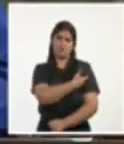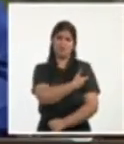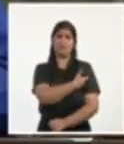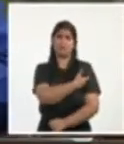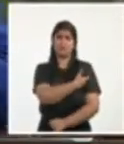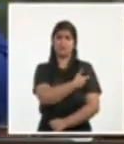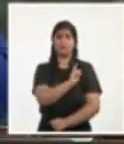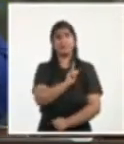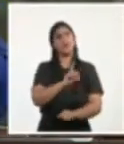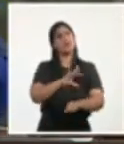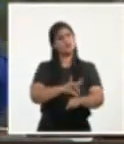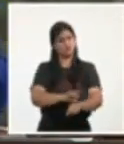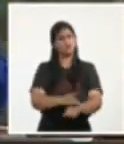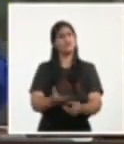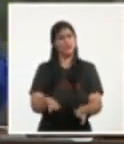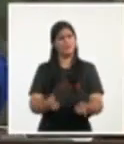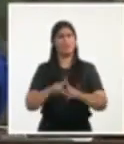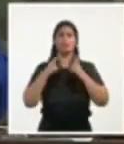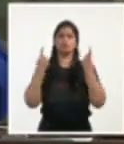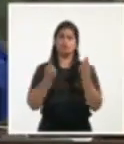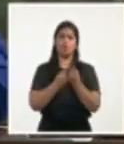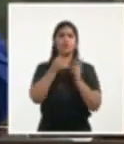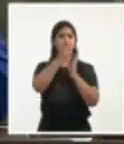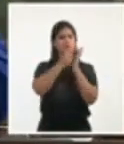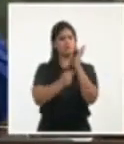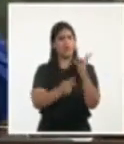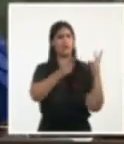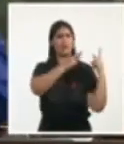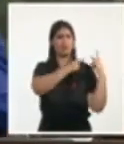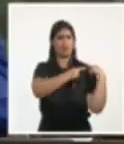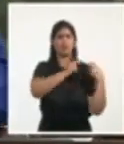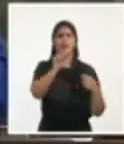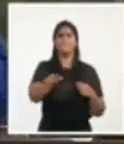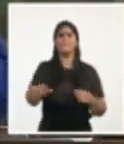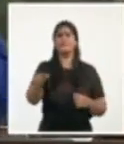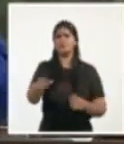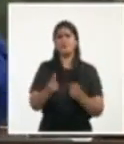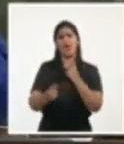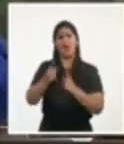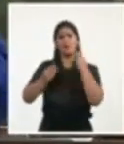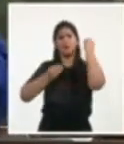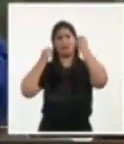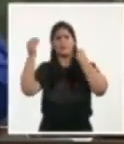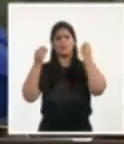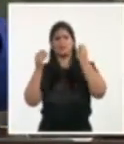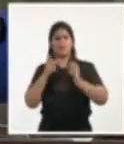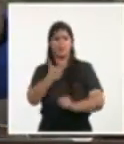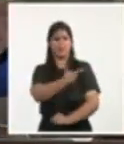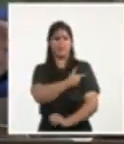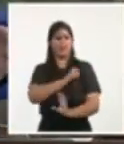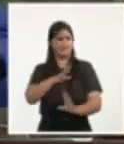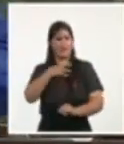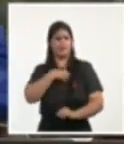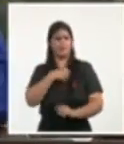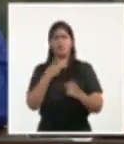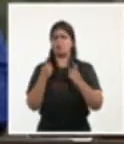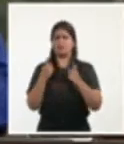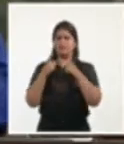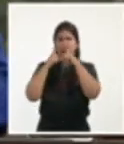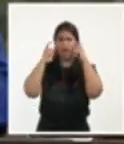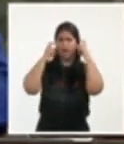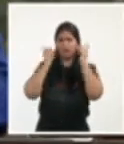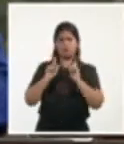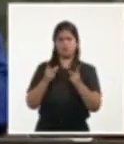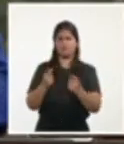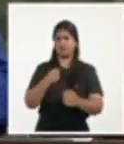medidas responsables con relación a la conducta, mucho más ahora con las exigencias que tenemos